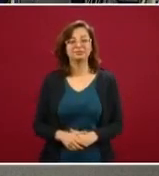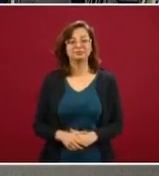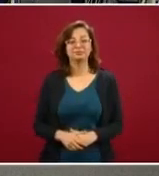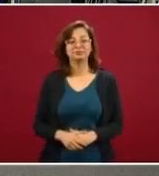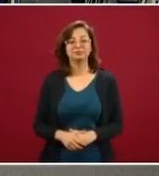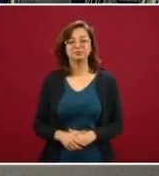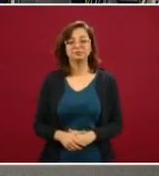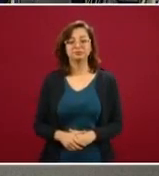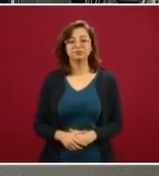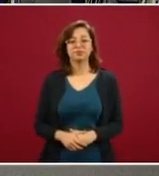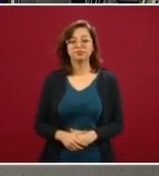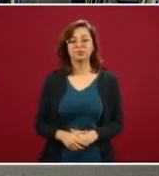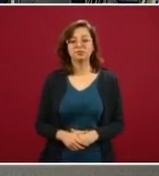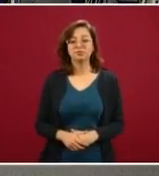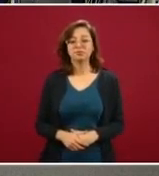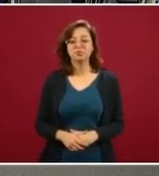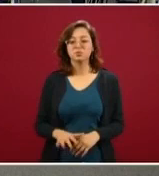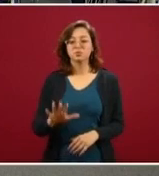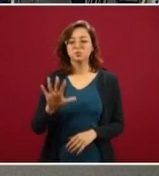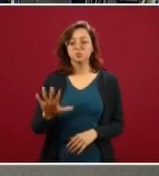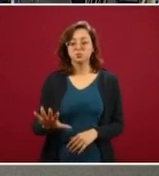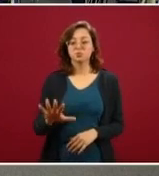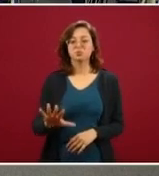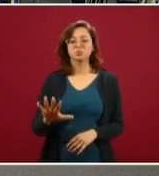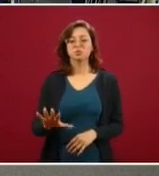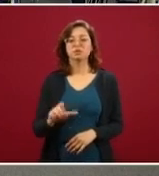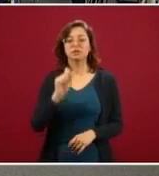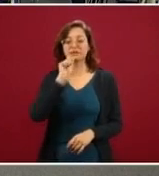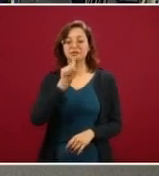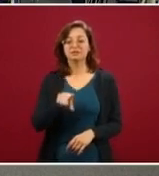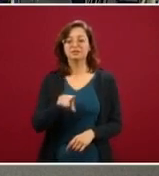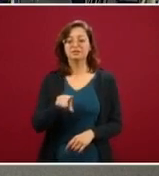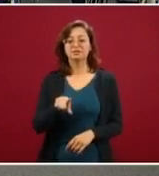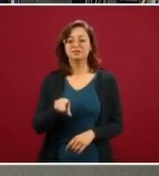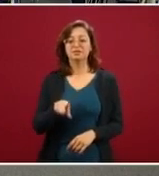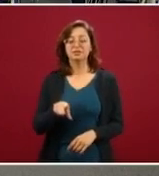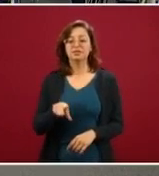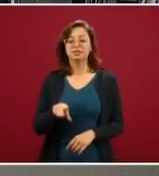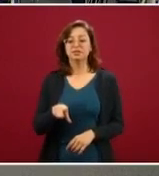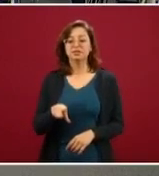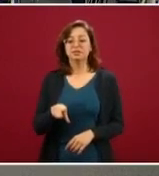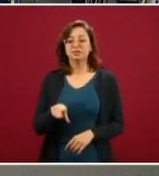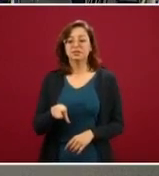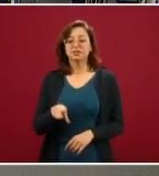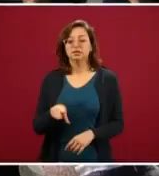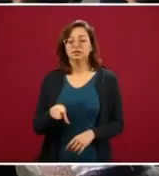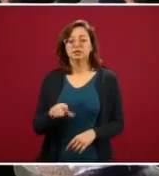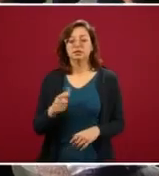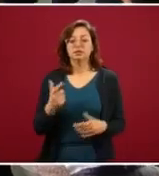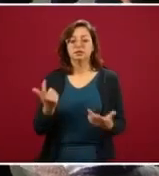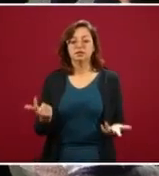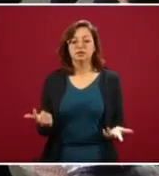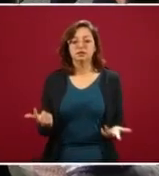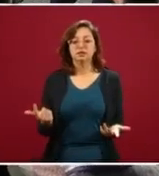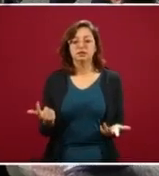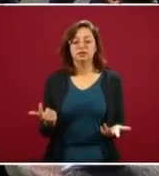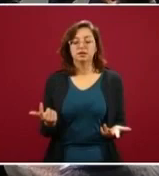si hay alguien, por ejemplo, y eso también, ¿no?, que nunca